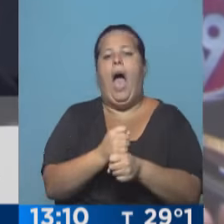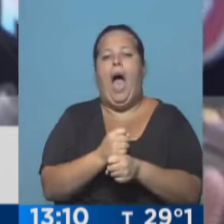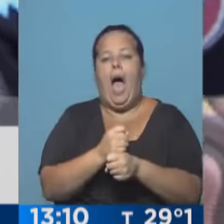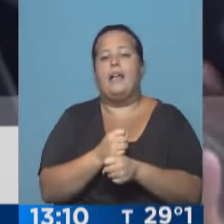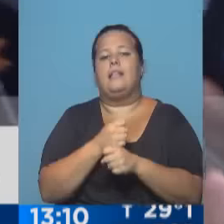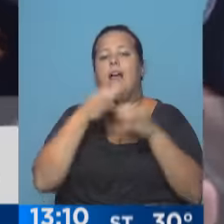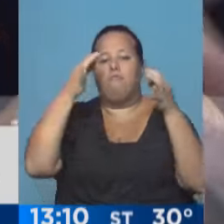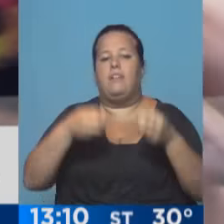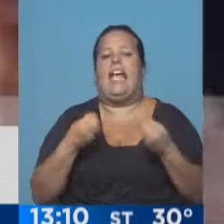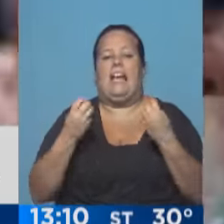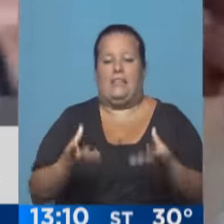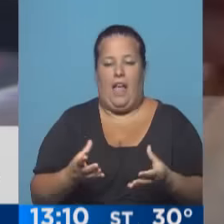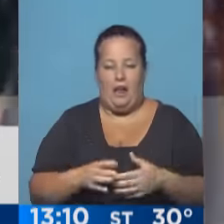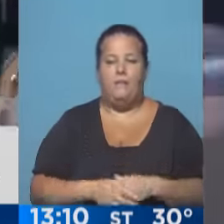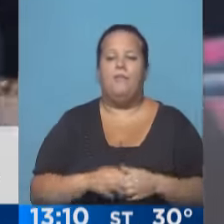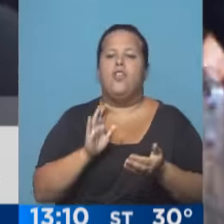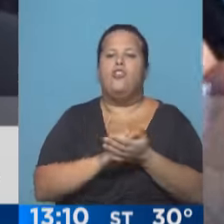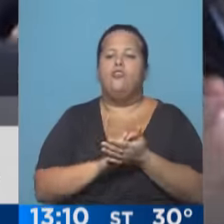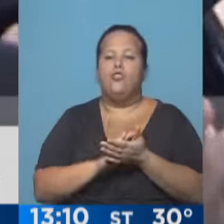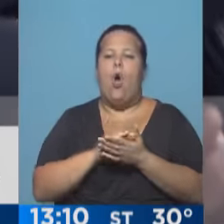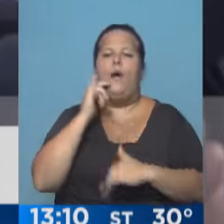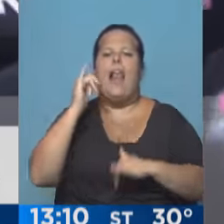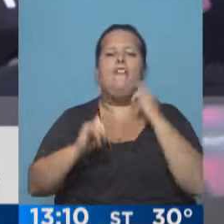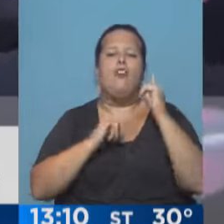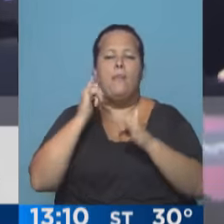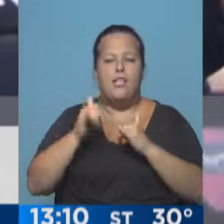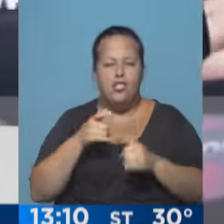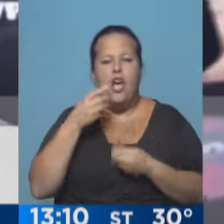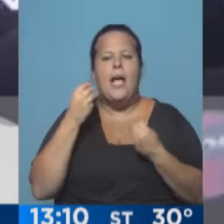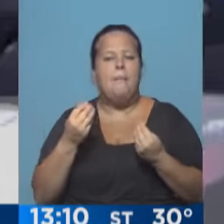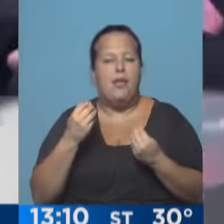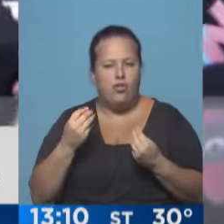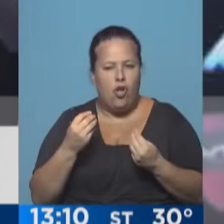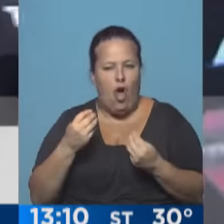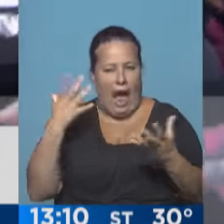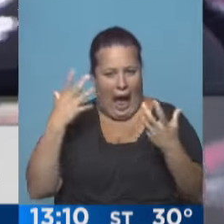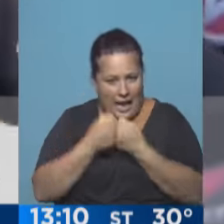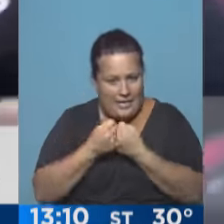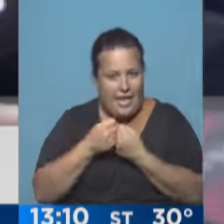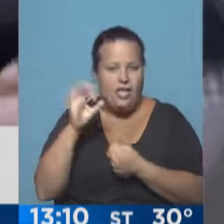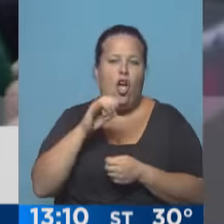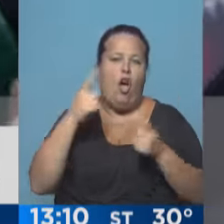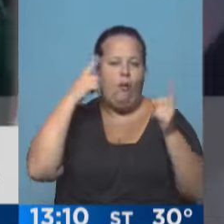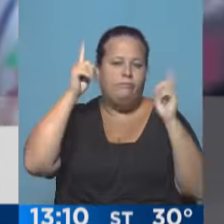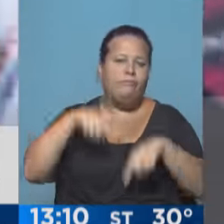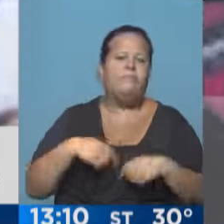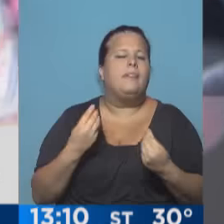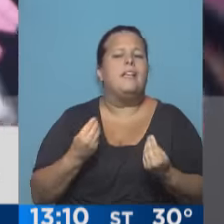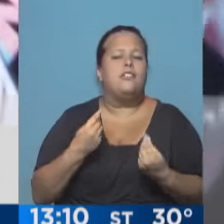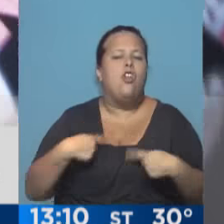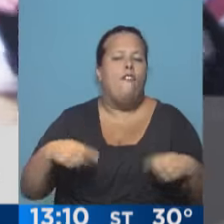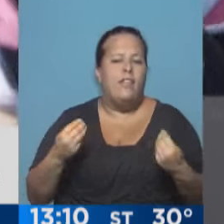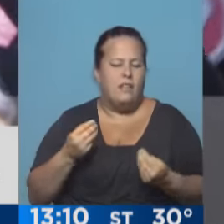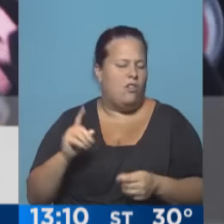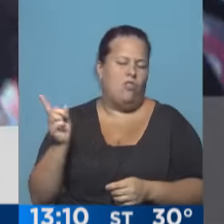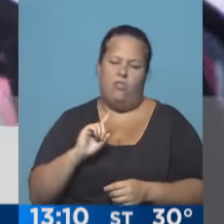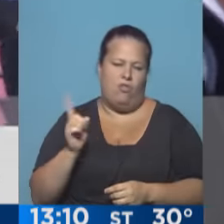el diagnóstico definitivo. Por los datos que tienen, lo que ocurrió, ¿fue un accidente o fue una imprudencia? ¿Qué saben ustedes?